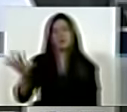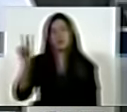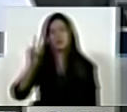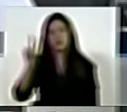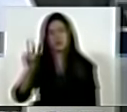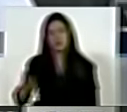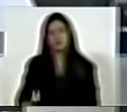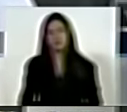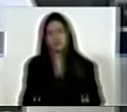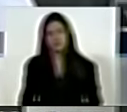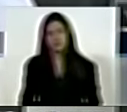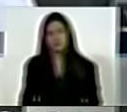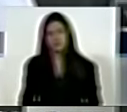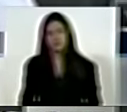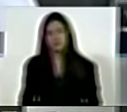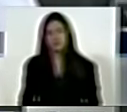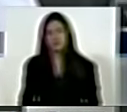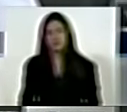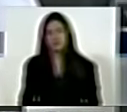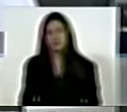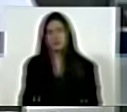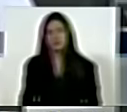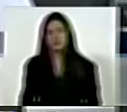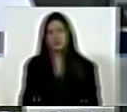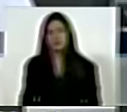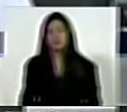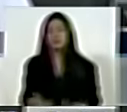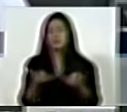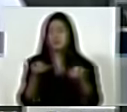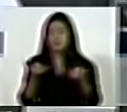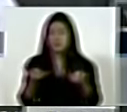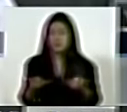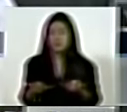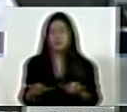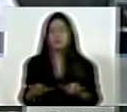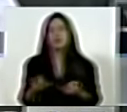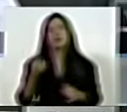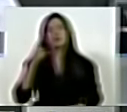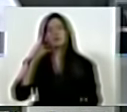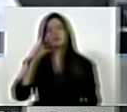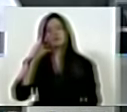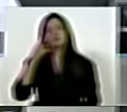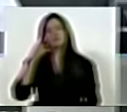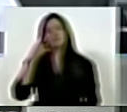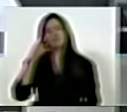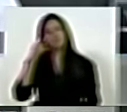ocurriendo. Y es el momento entonces de repensarnos,